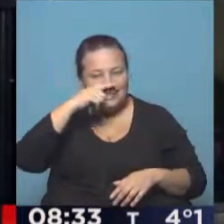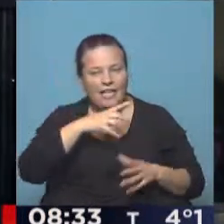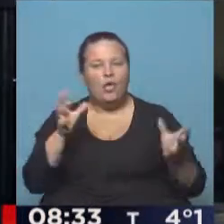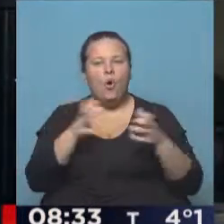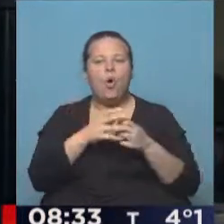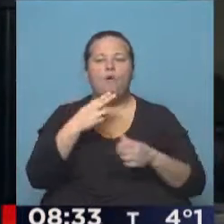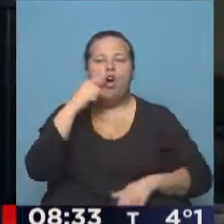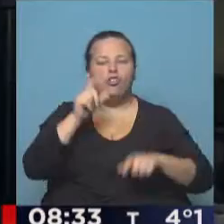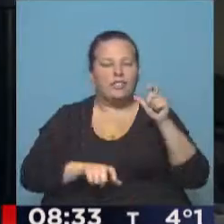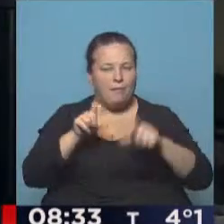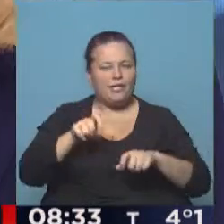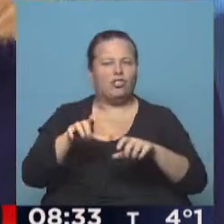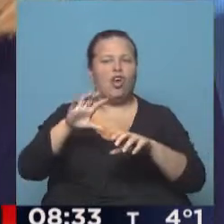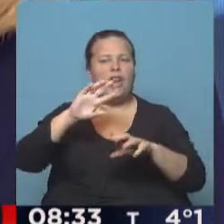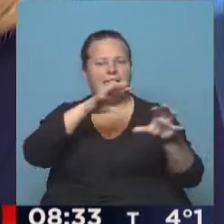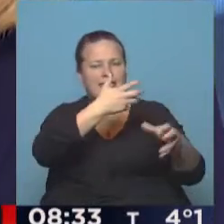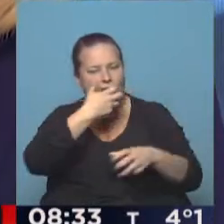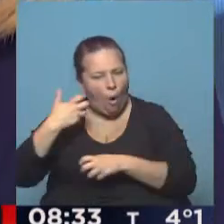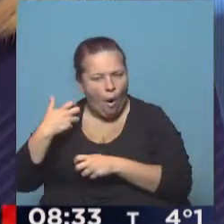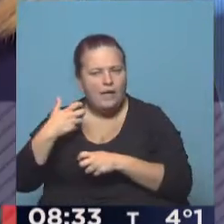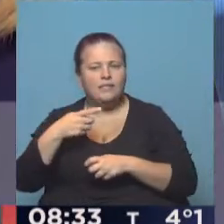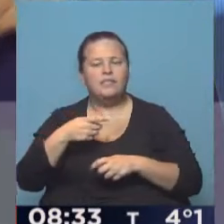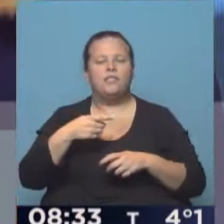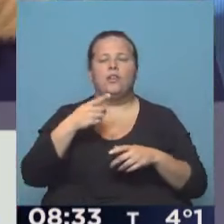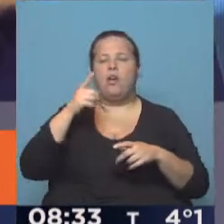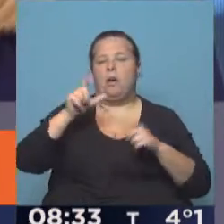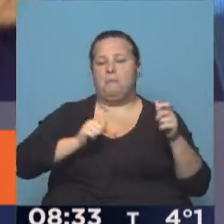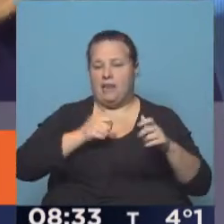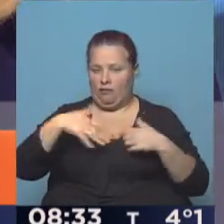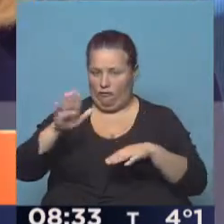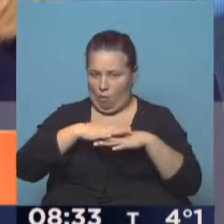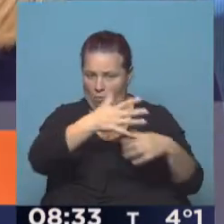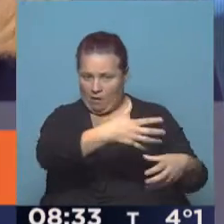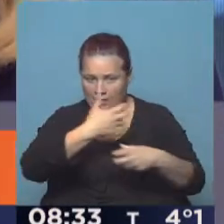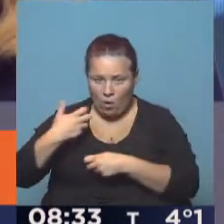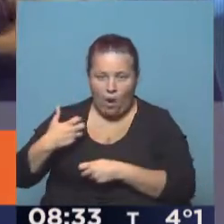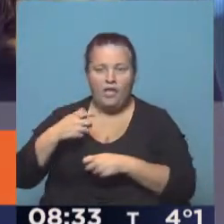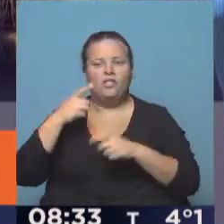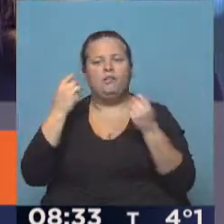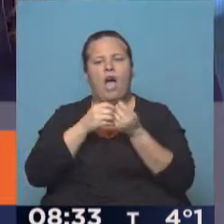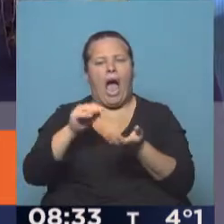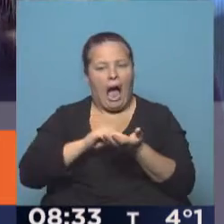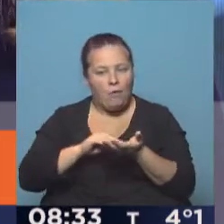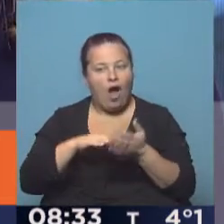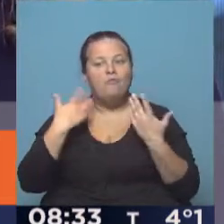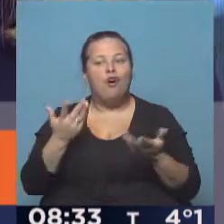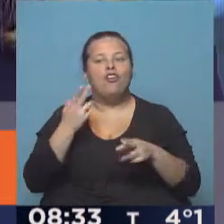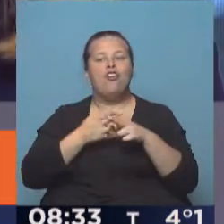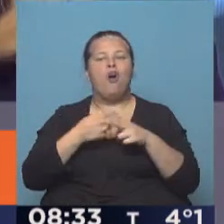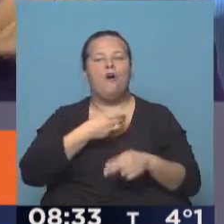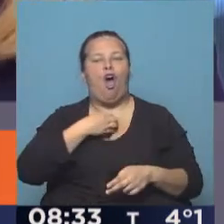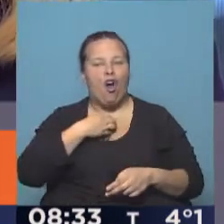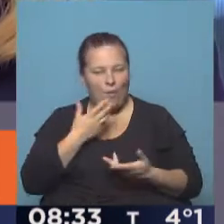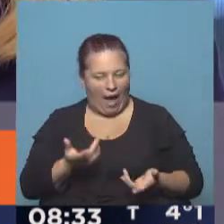grupo de 11 personas secuestradas por los militares y entre los que había muchos abogados, por eso el nombre de las